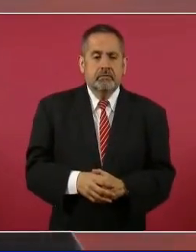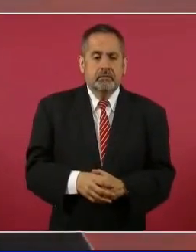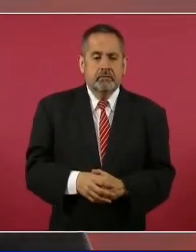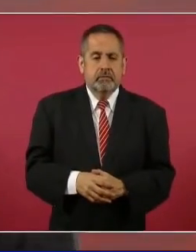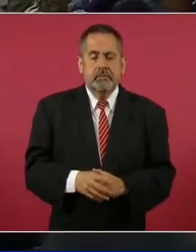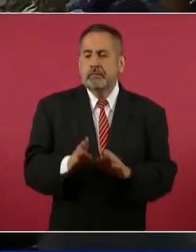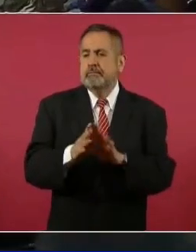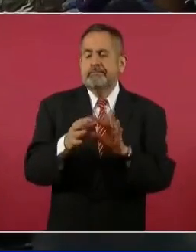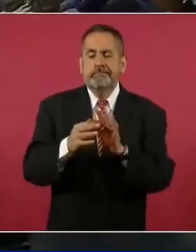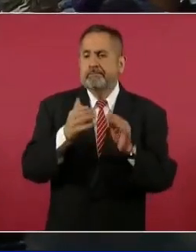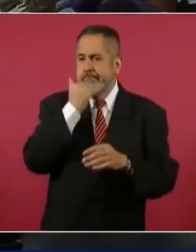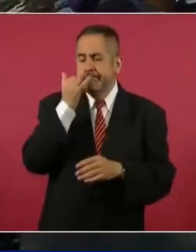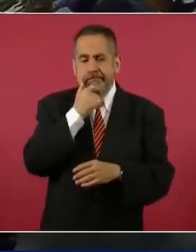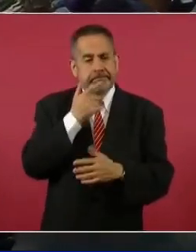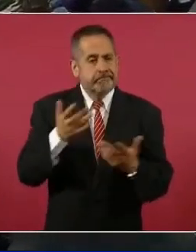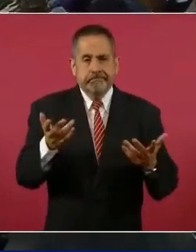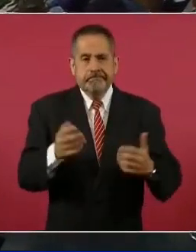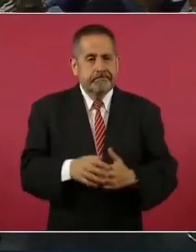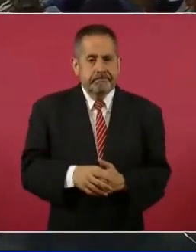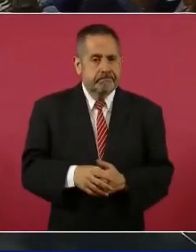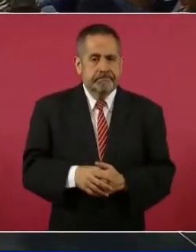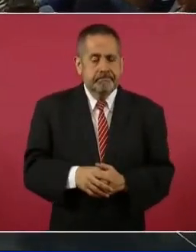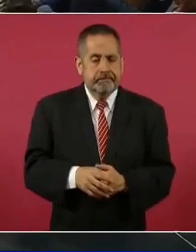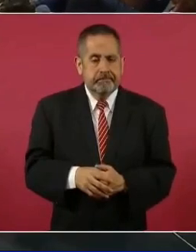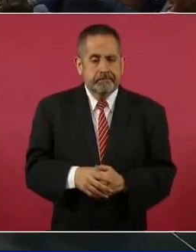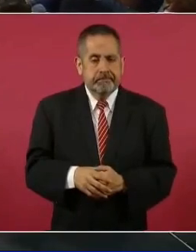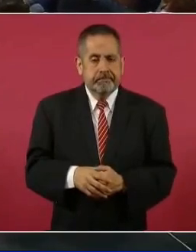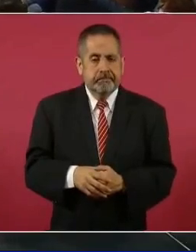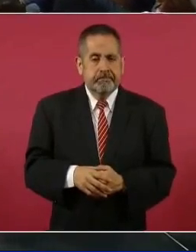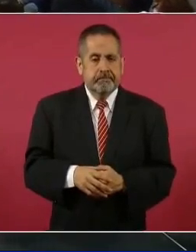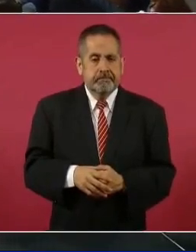que se comete si